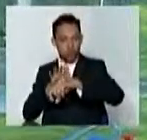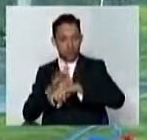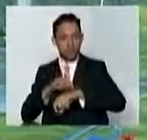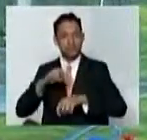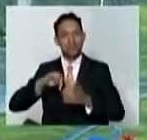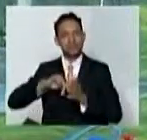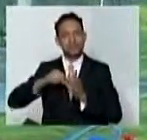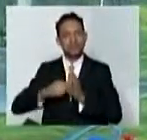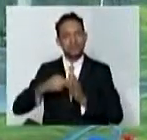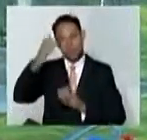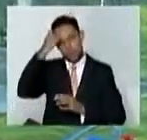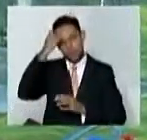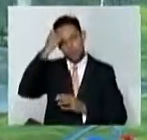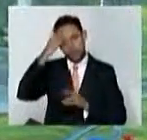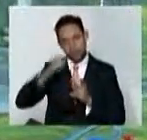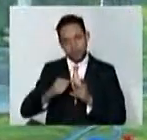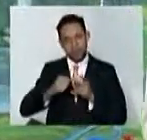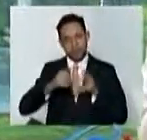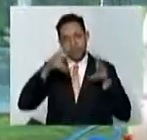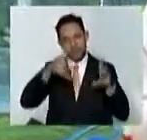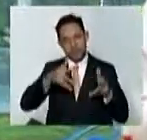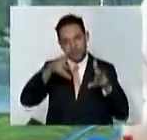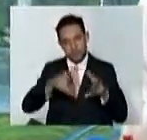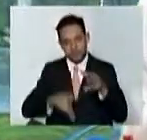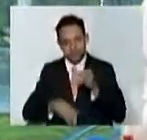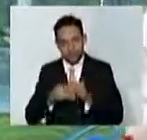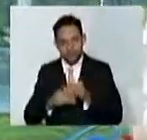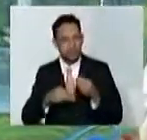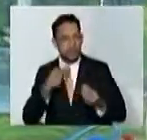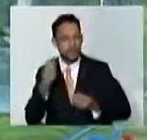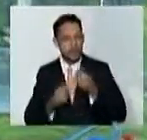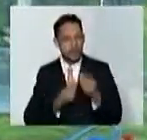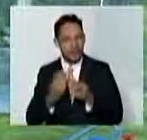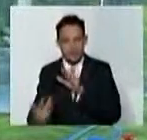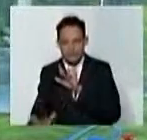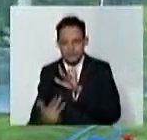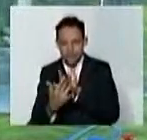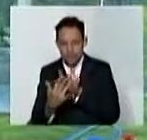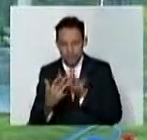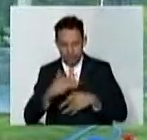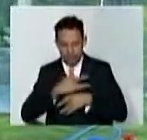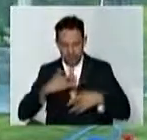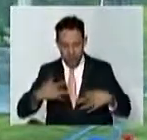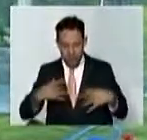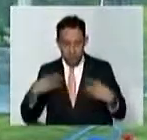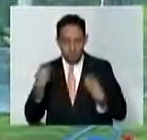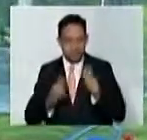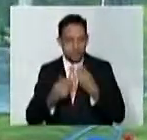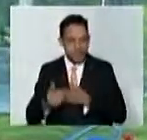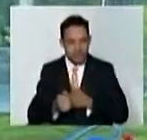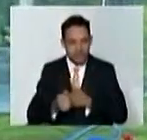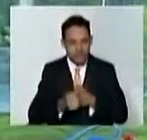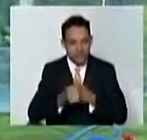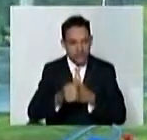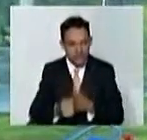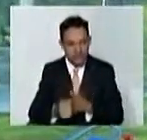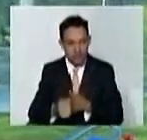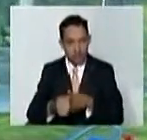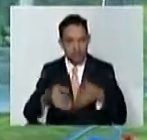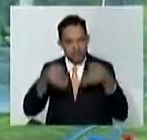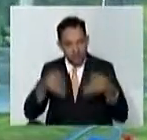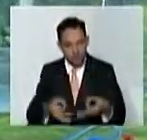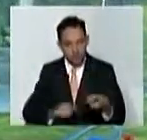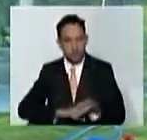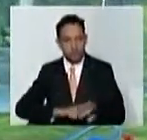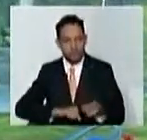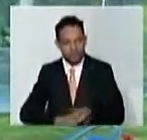significa enseñar. Porque la medicina se puede prevenir, la medicina se puede orientar, la medicina